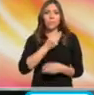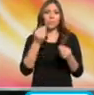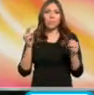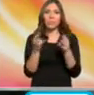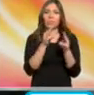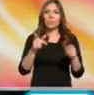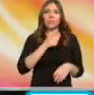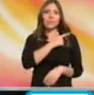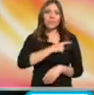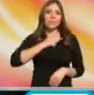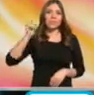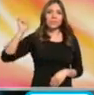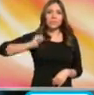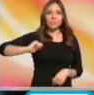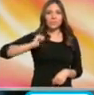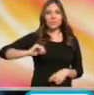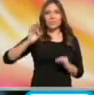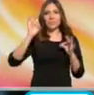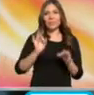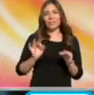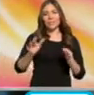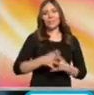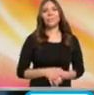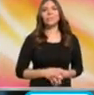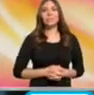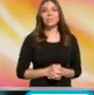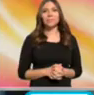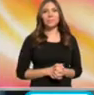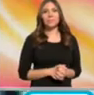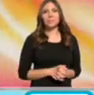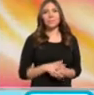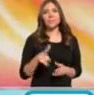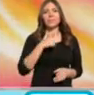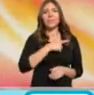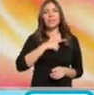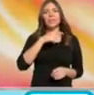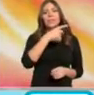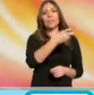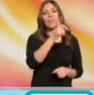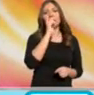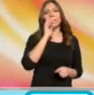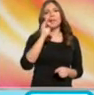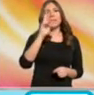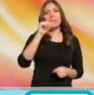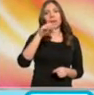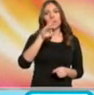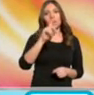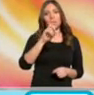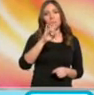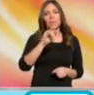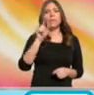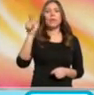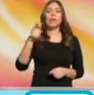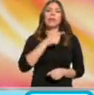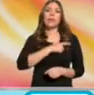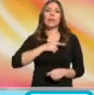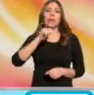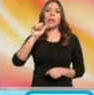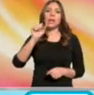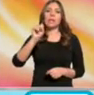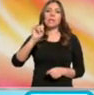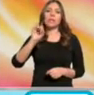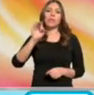canción romántica favorita? La que Sí, le la que te dedicas. desgarra Gabriela ya nos dijo que el de alma. Franco Evita, la tuya. Así fue. de Juan Gabriel. Así